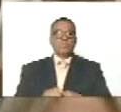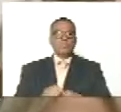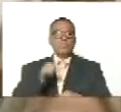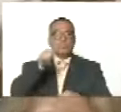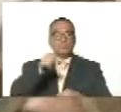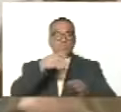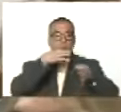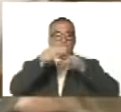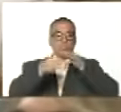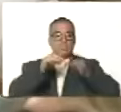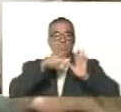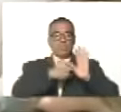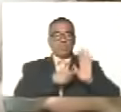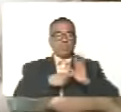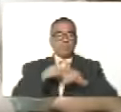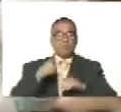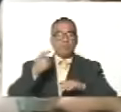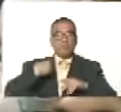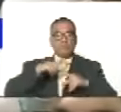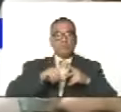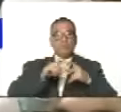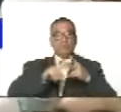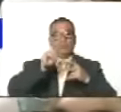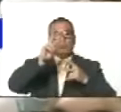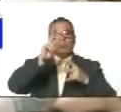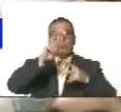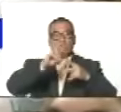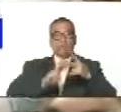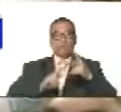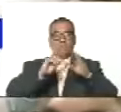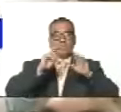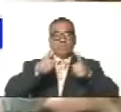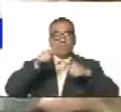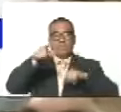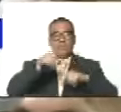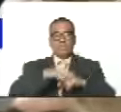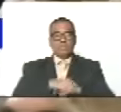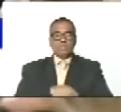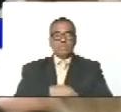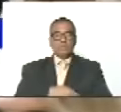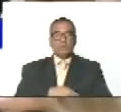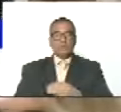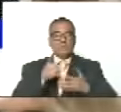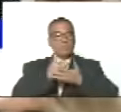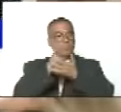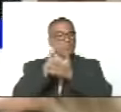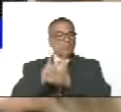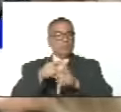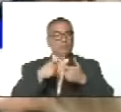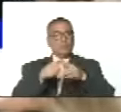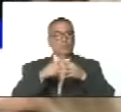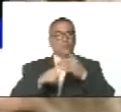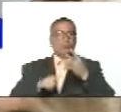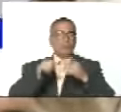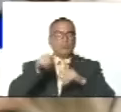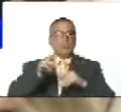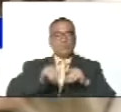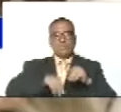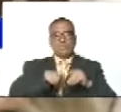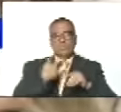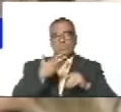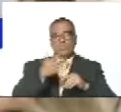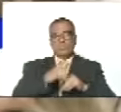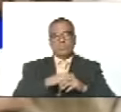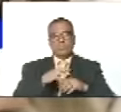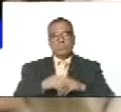Esta exposición de motivos tiene dos párrafos iniciales que servirían para cualquier cosa. O sea, pudiera ser para,